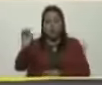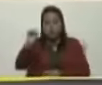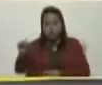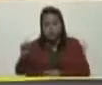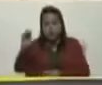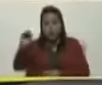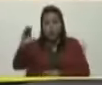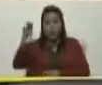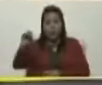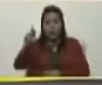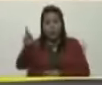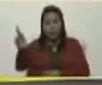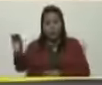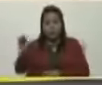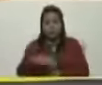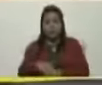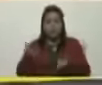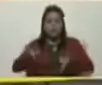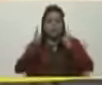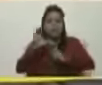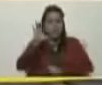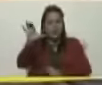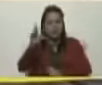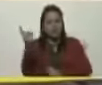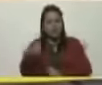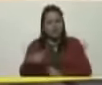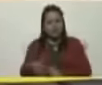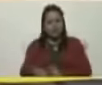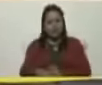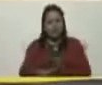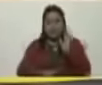supuesto, abastecer al país, abastecer